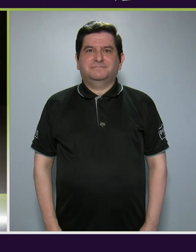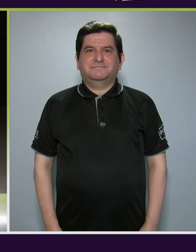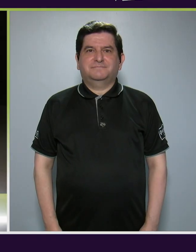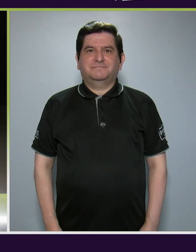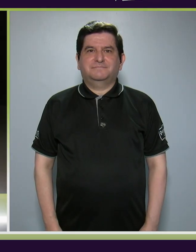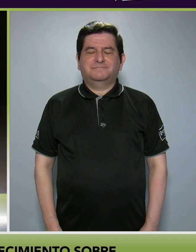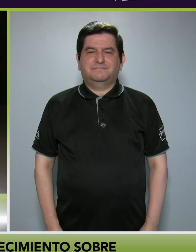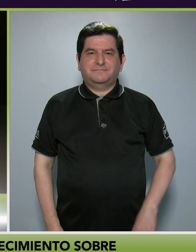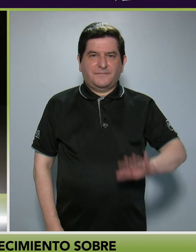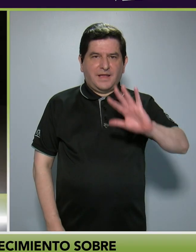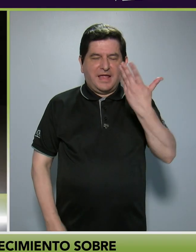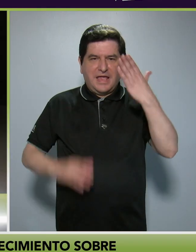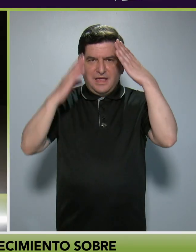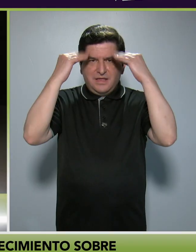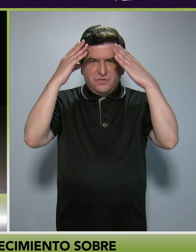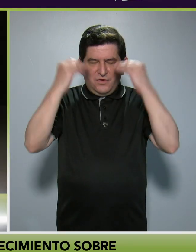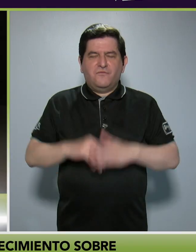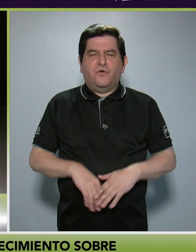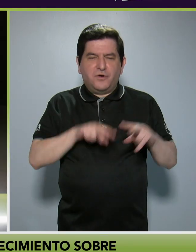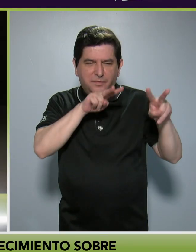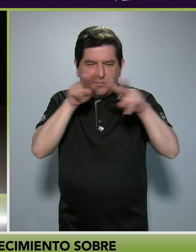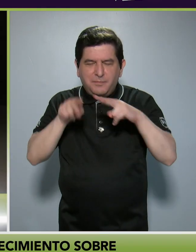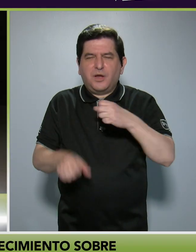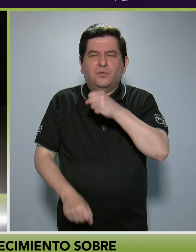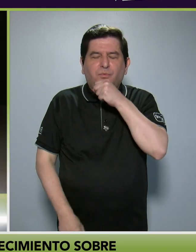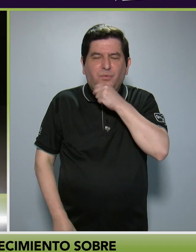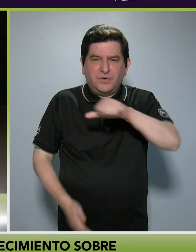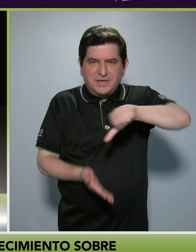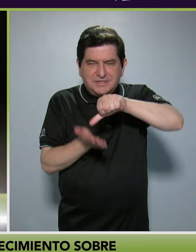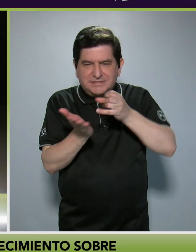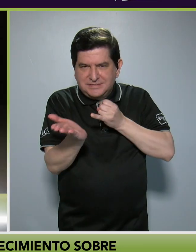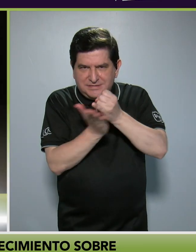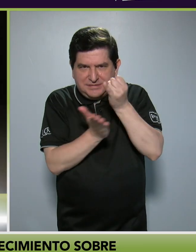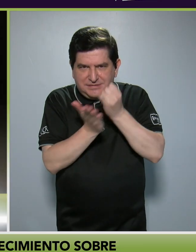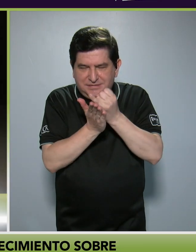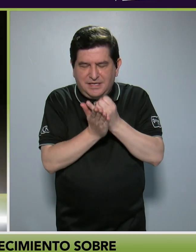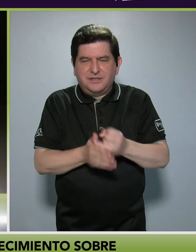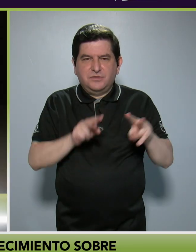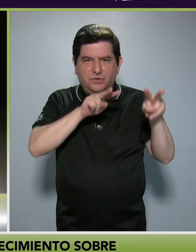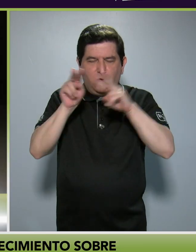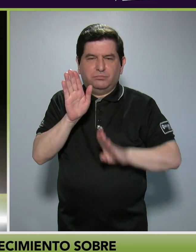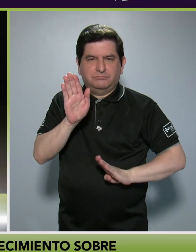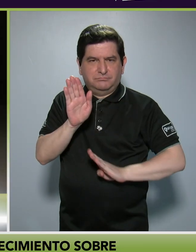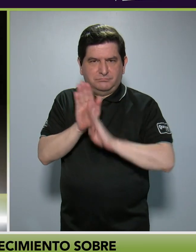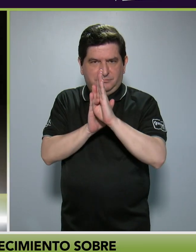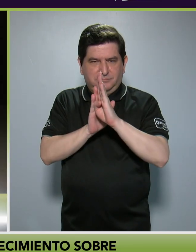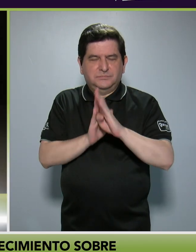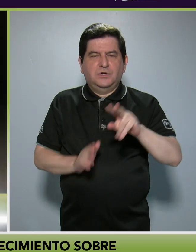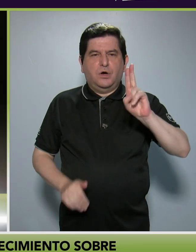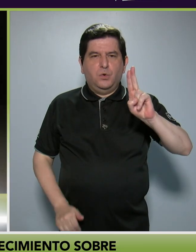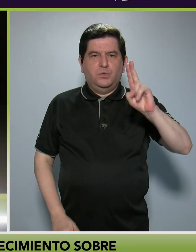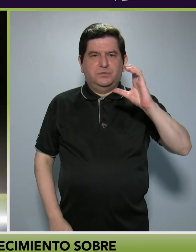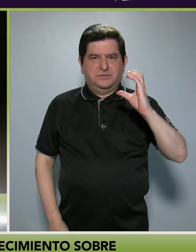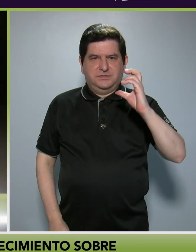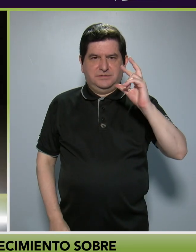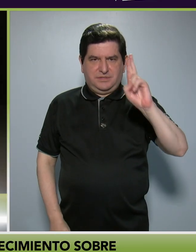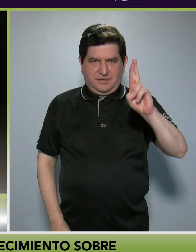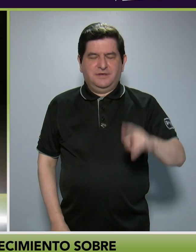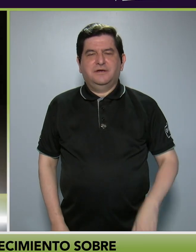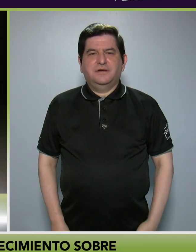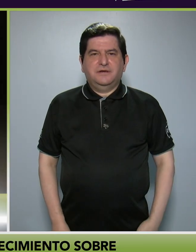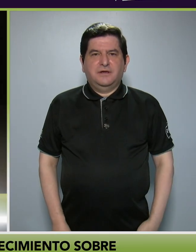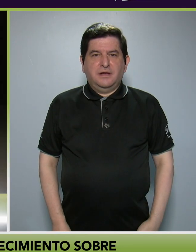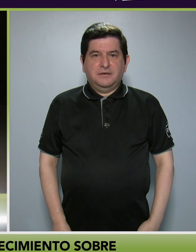El 5º informe del Observatorio del Envejecimiento del Centro de Investigación Observatorio del Desarrollo de la UCR ha